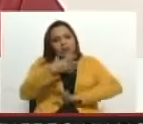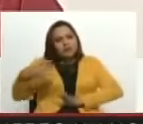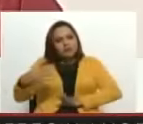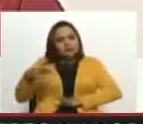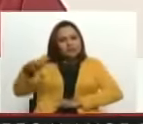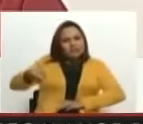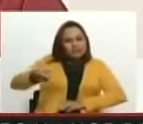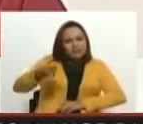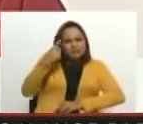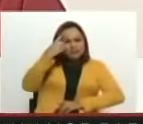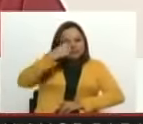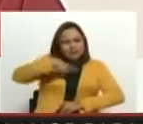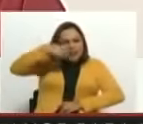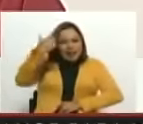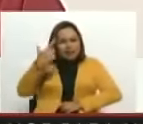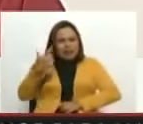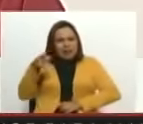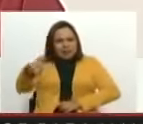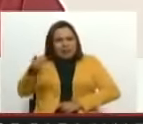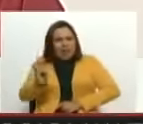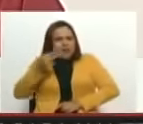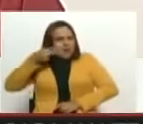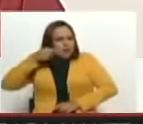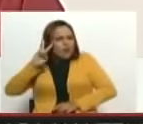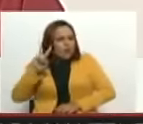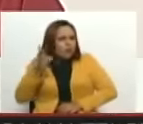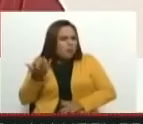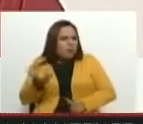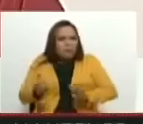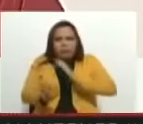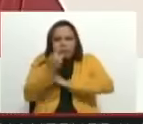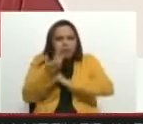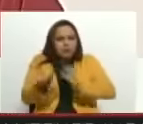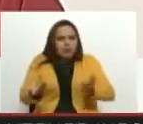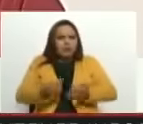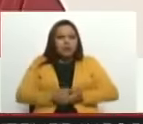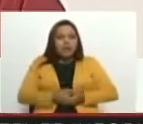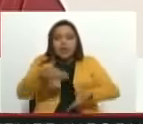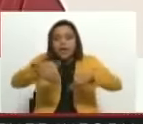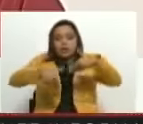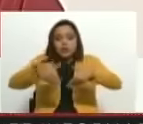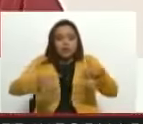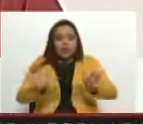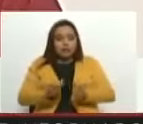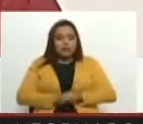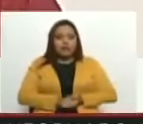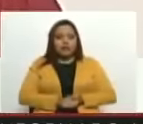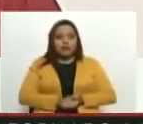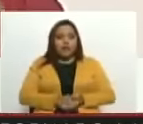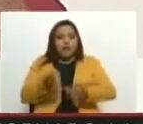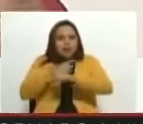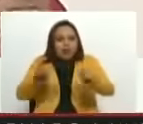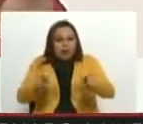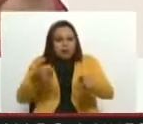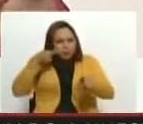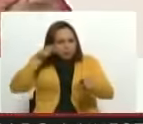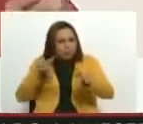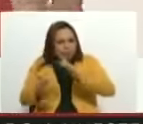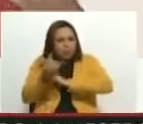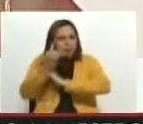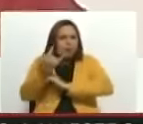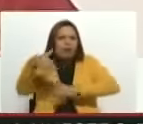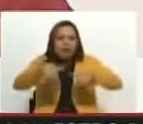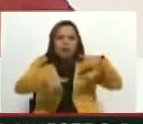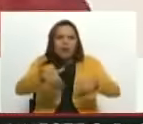Es un fraude. Es un fraude electoral. Pero es un fraude electoral que